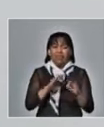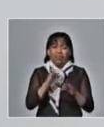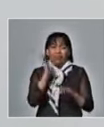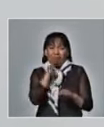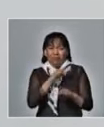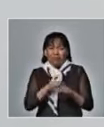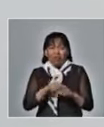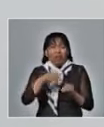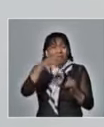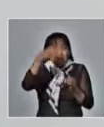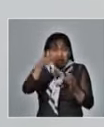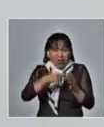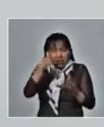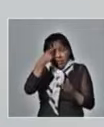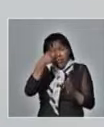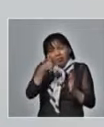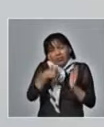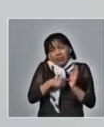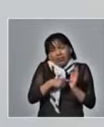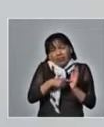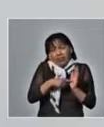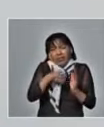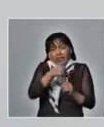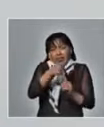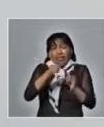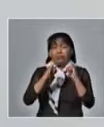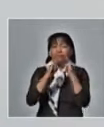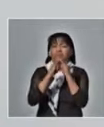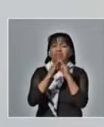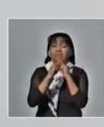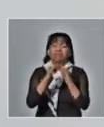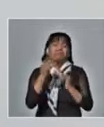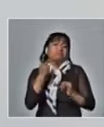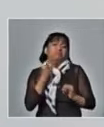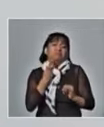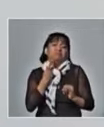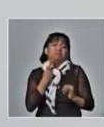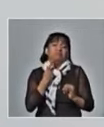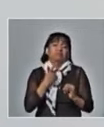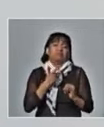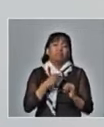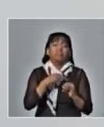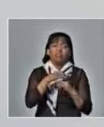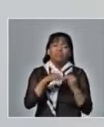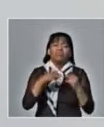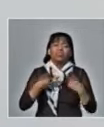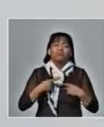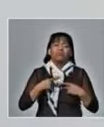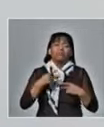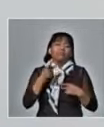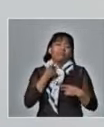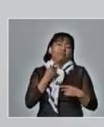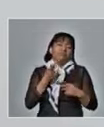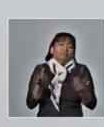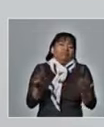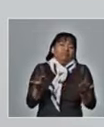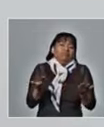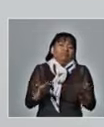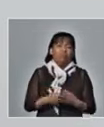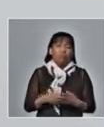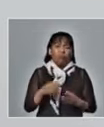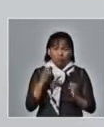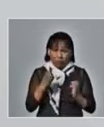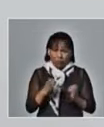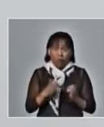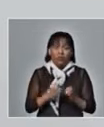a una falta de credibilidad en nuestras instituciones, en la política y en los políticos. Por eso estamos planteando consolidar